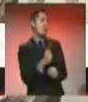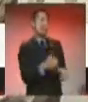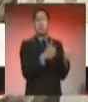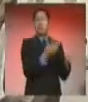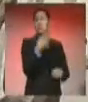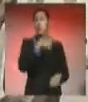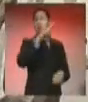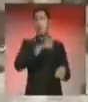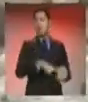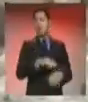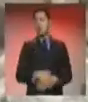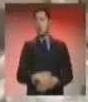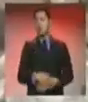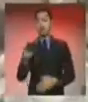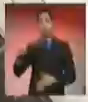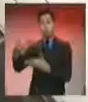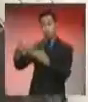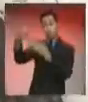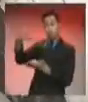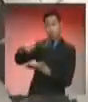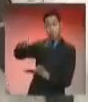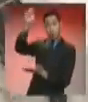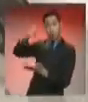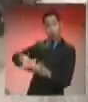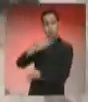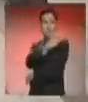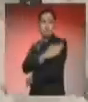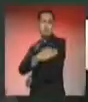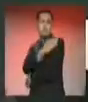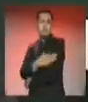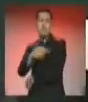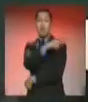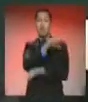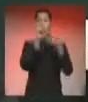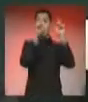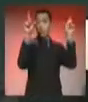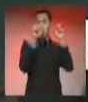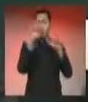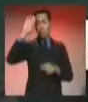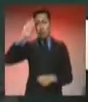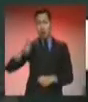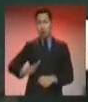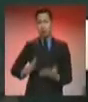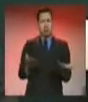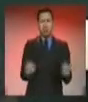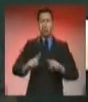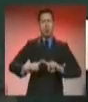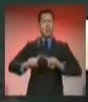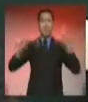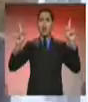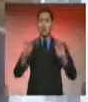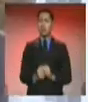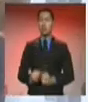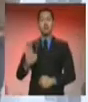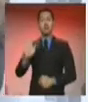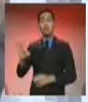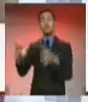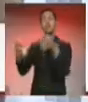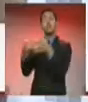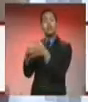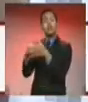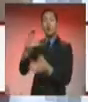manos de Mosquera dar el contrato a Odebrecht de la hidroeléctrica Toachi Pilatón. Mosquera fue parte de un organismo colegiado denominado